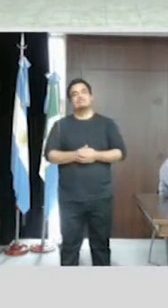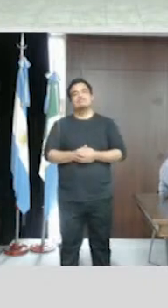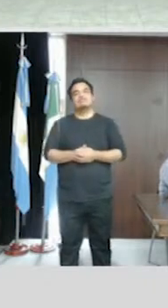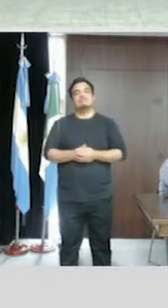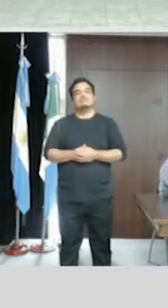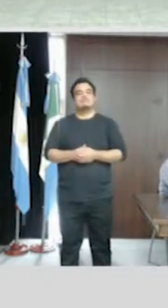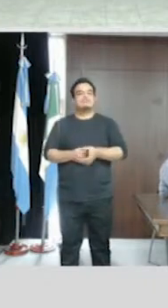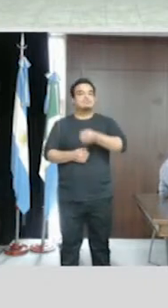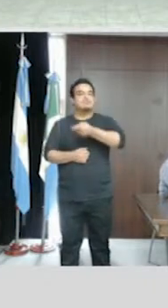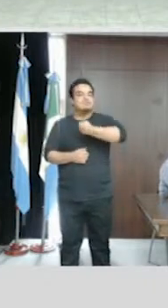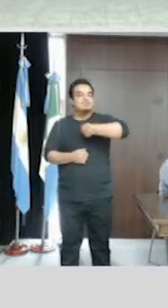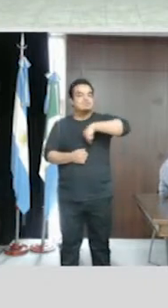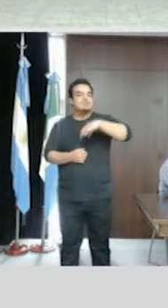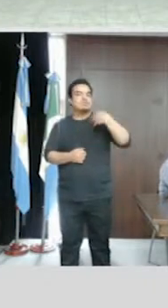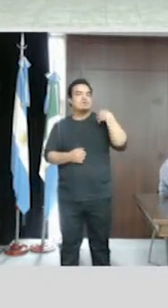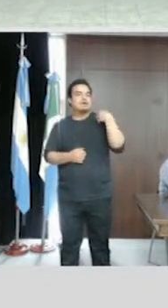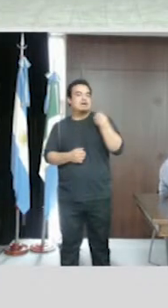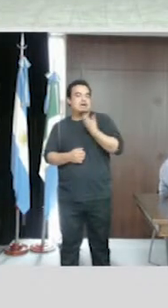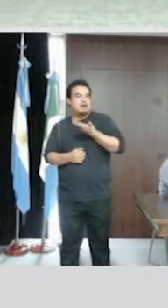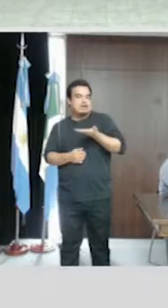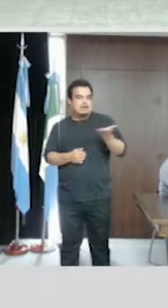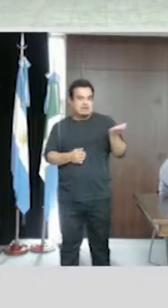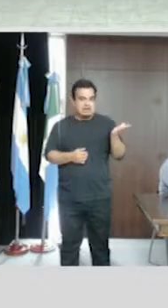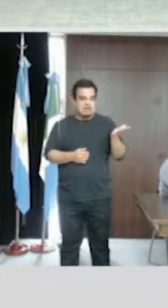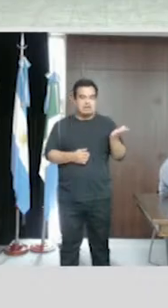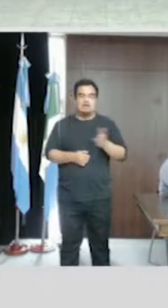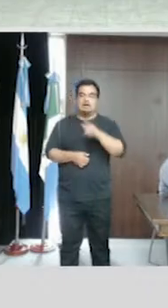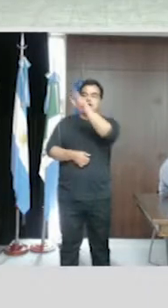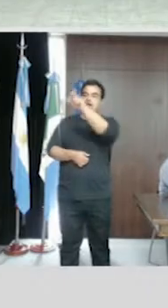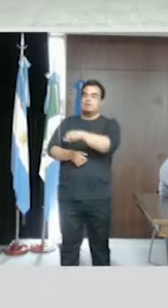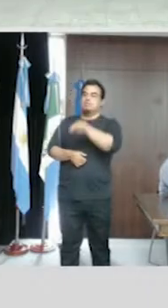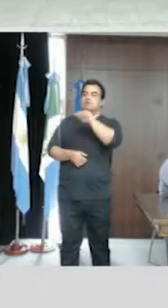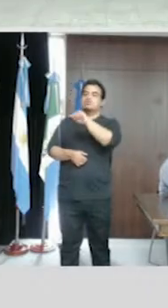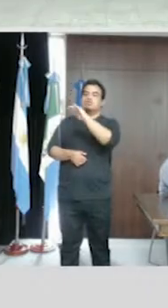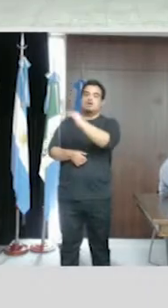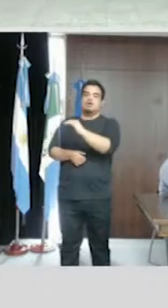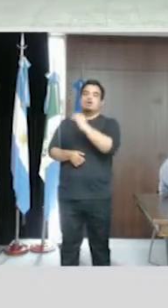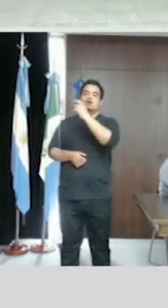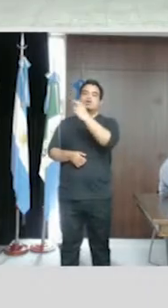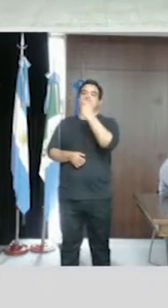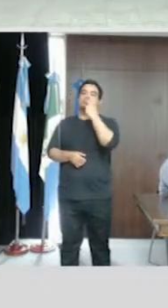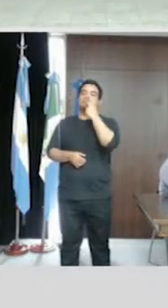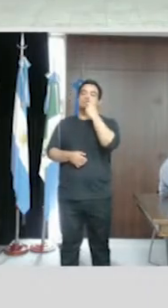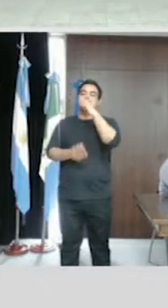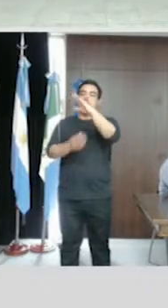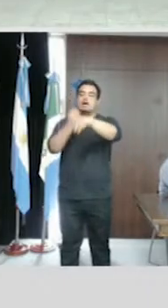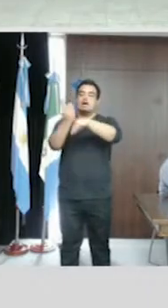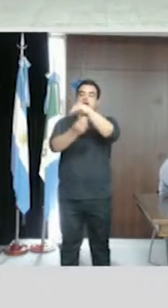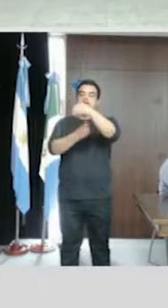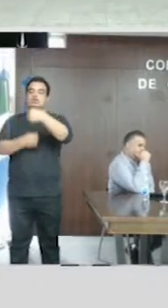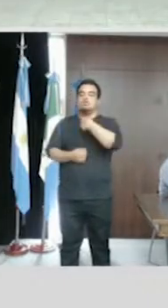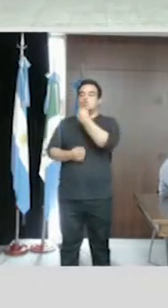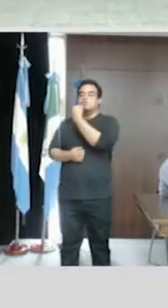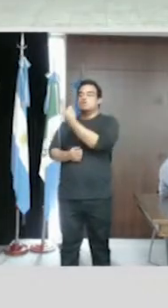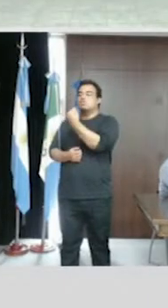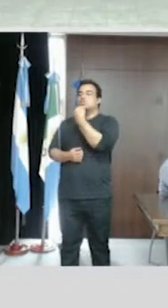Generalmente nosotros le preguntamos a ese paciente, a esa familia, qué necesita. Y lo que le preguntamos es